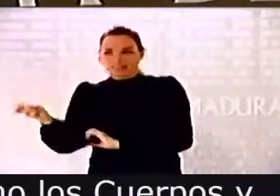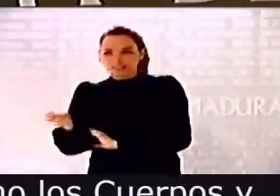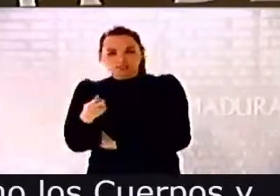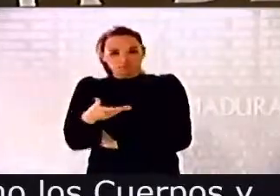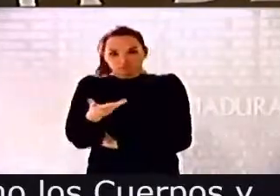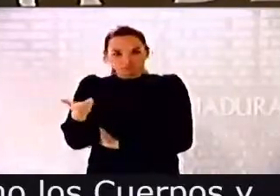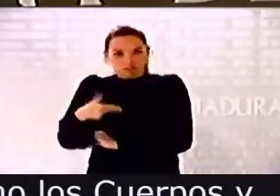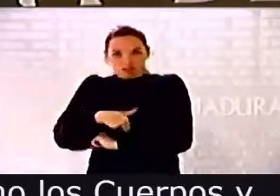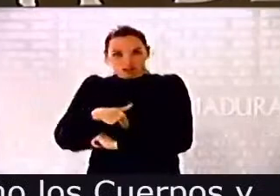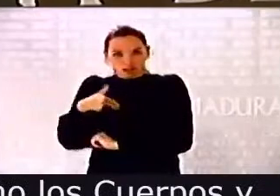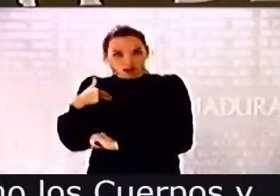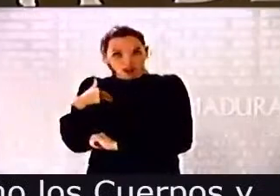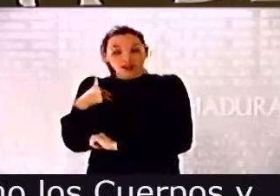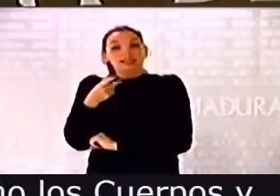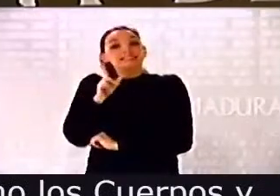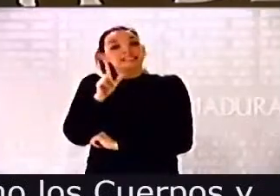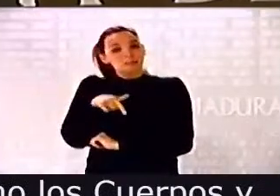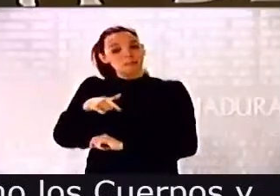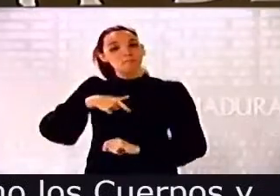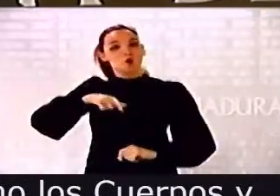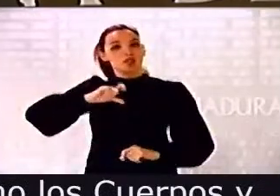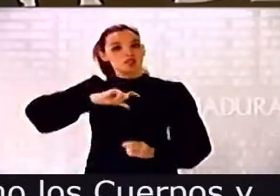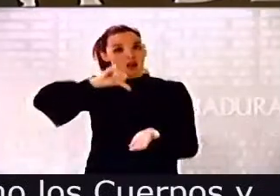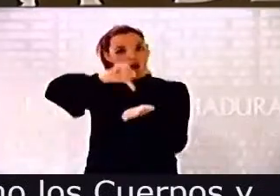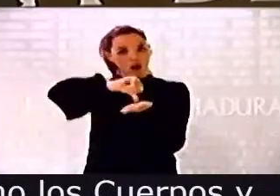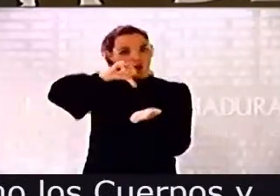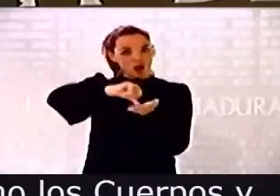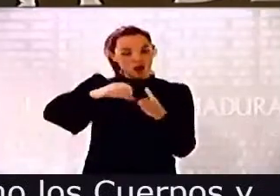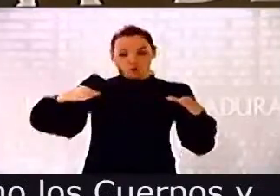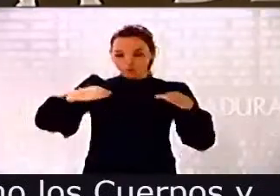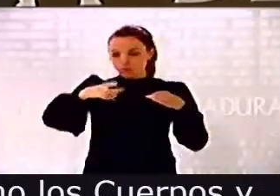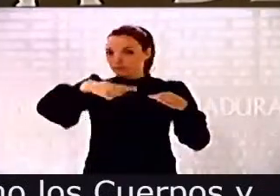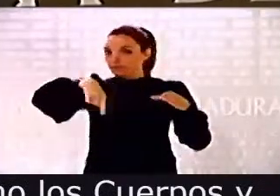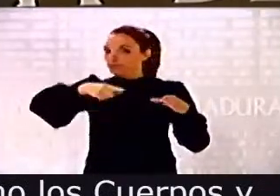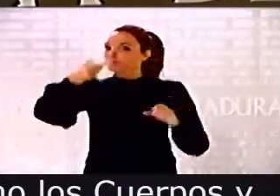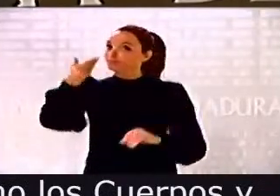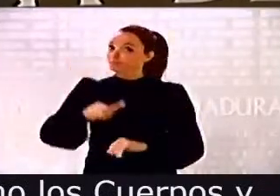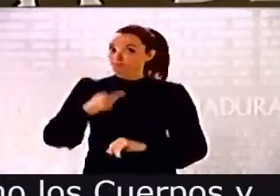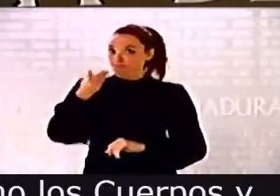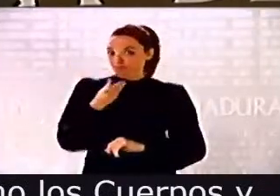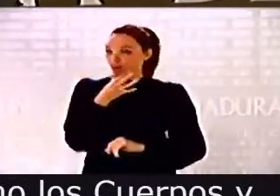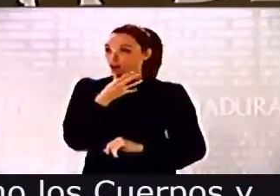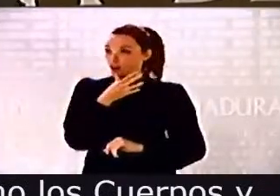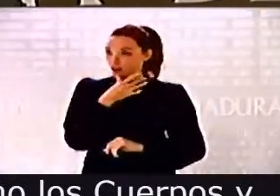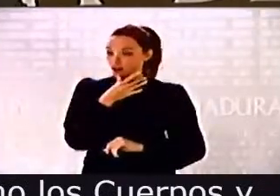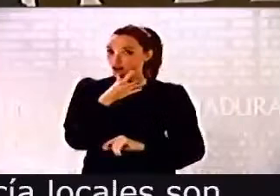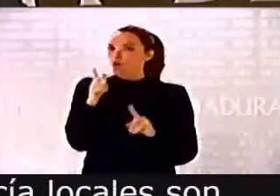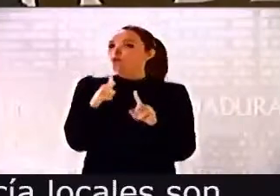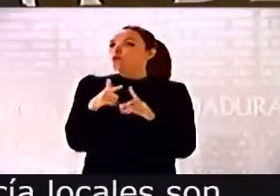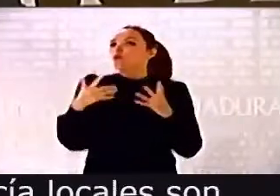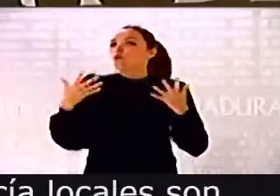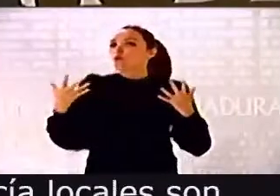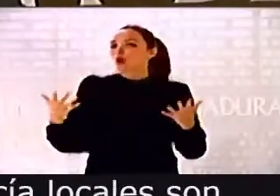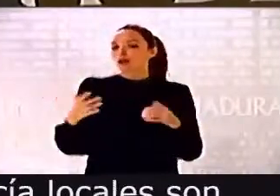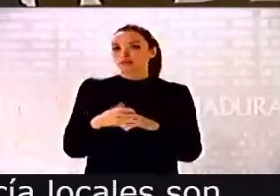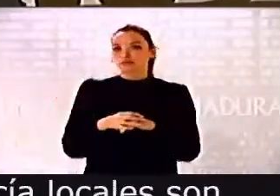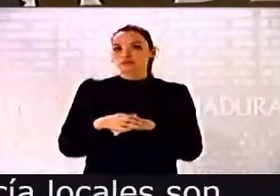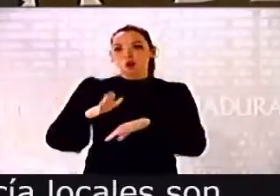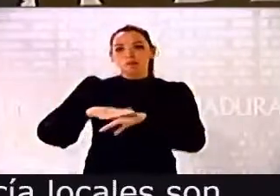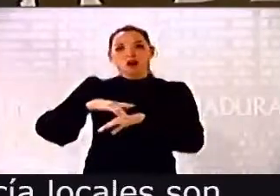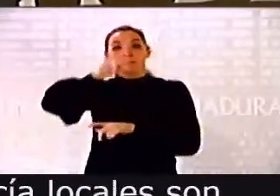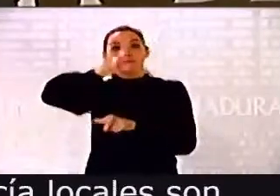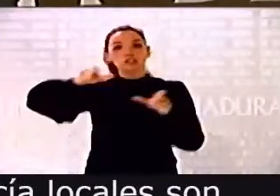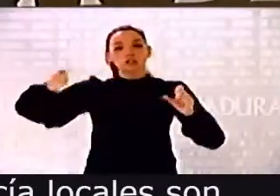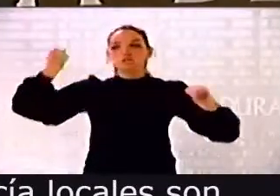general, incluidas las policías locales, son muy importantes para controlar la falta de adherencia